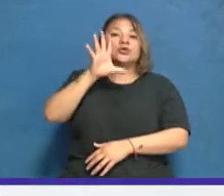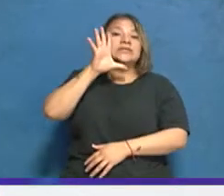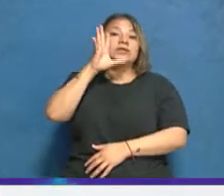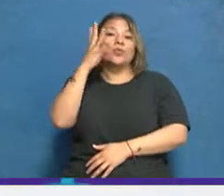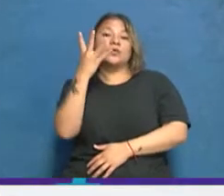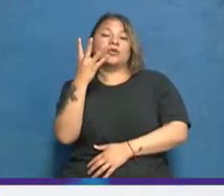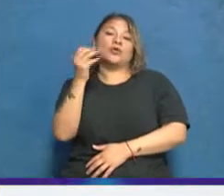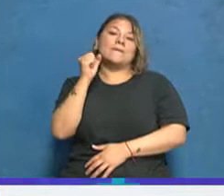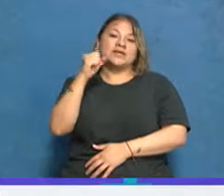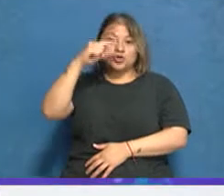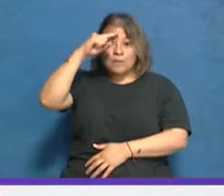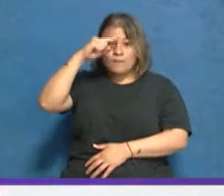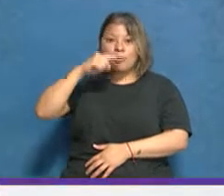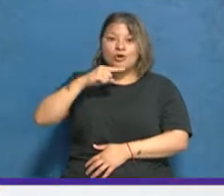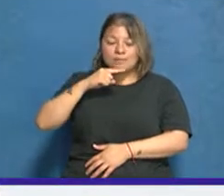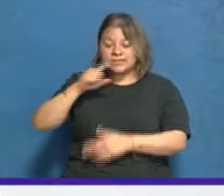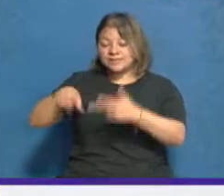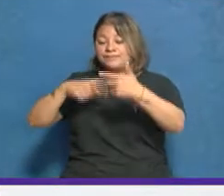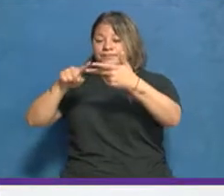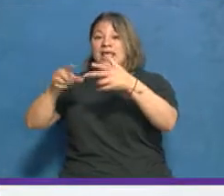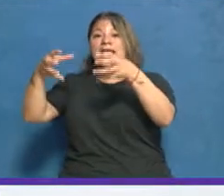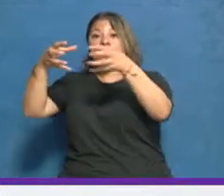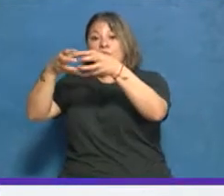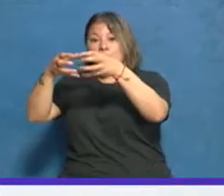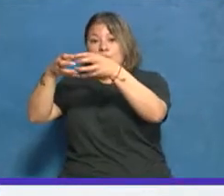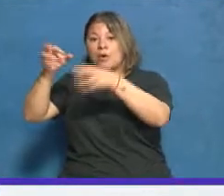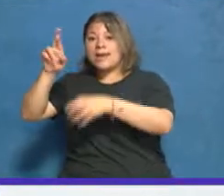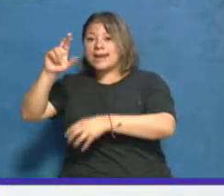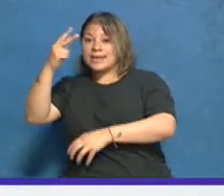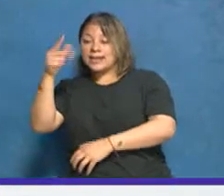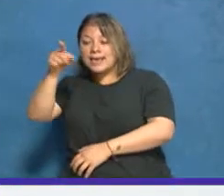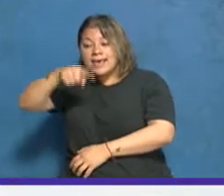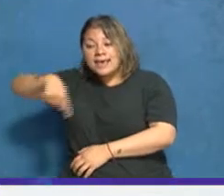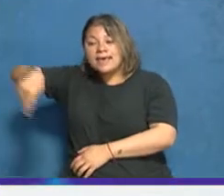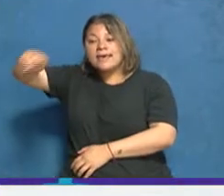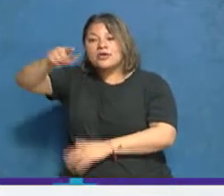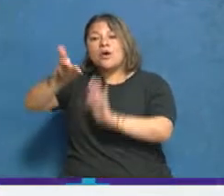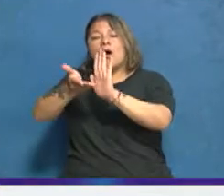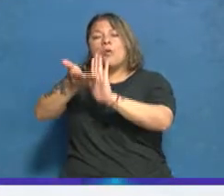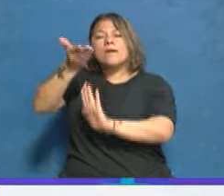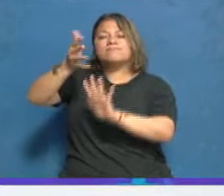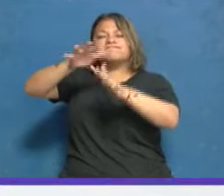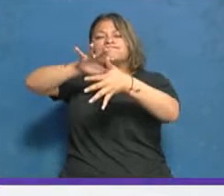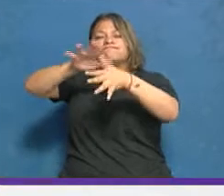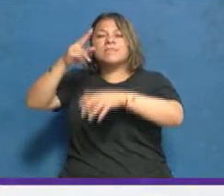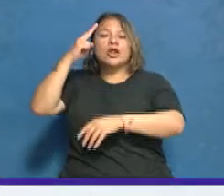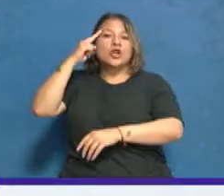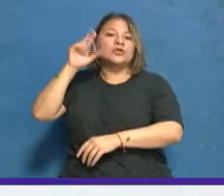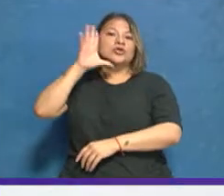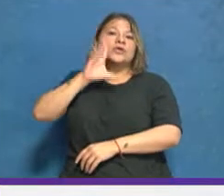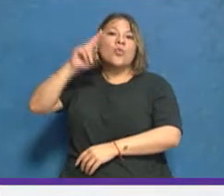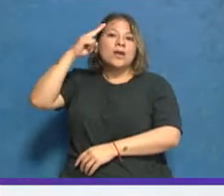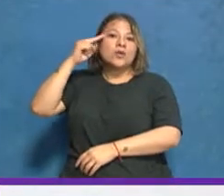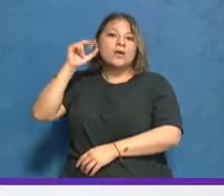pesos mensuales. Y vamos a tener los R3, que van a tener un aumento aproximado de 959